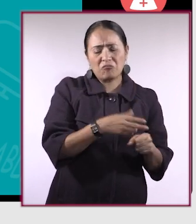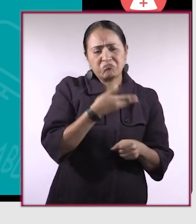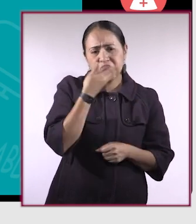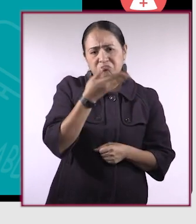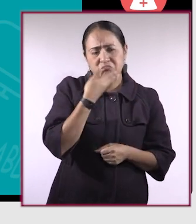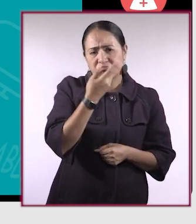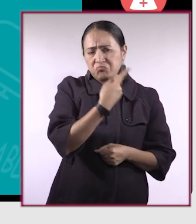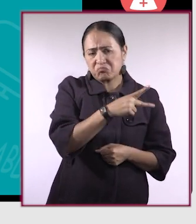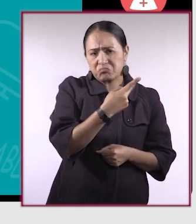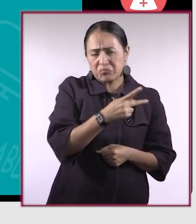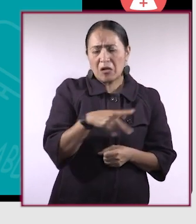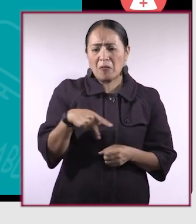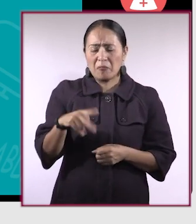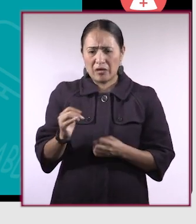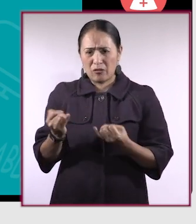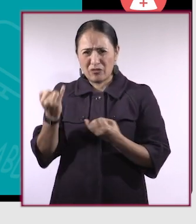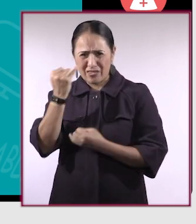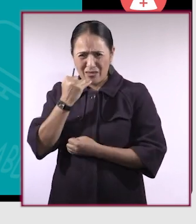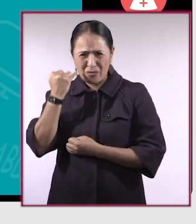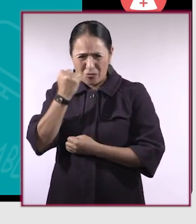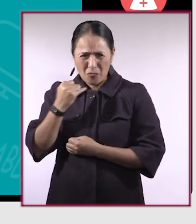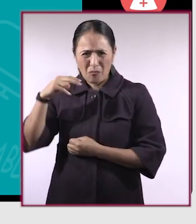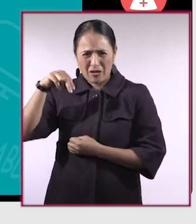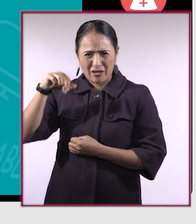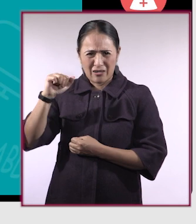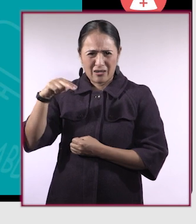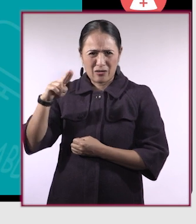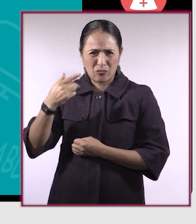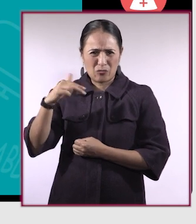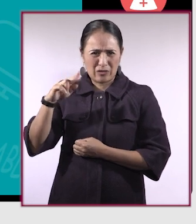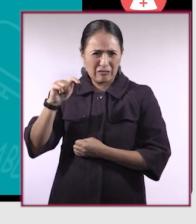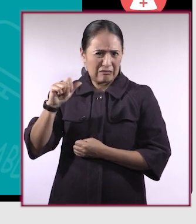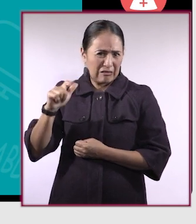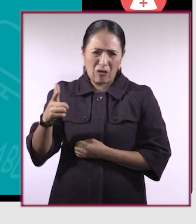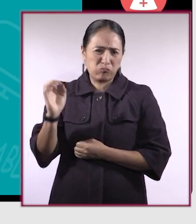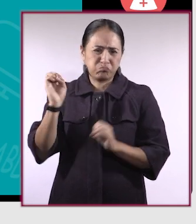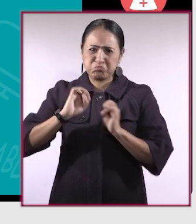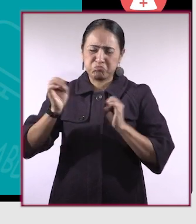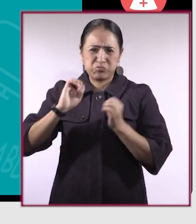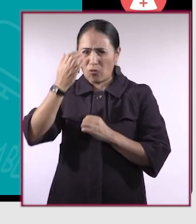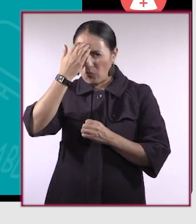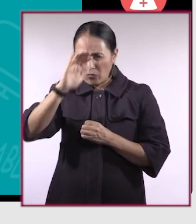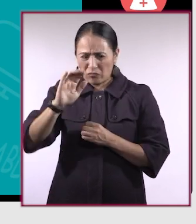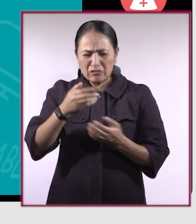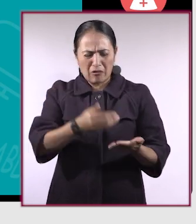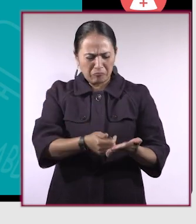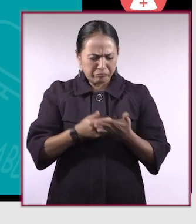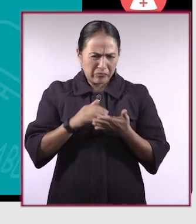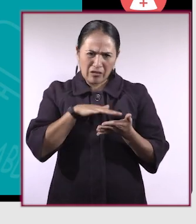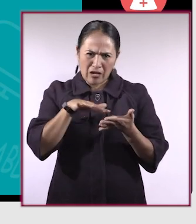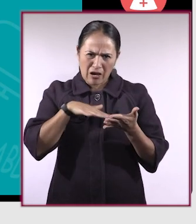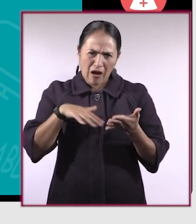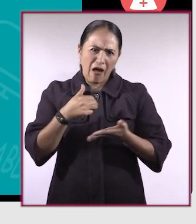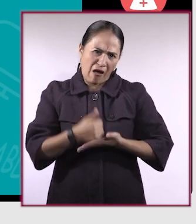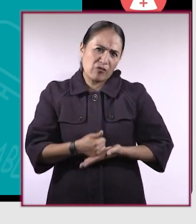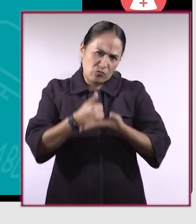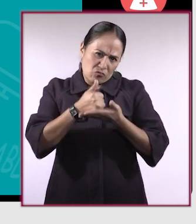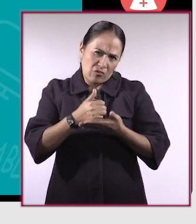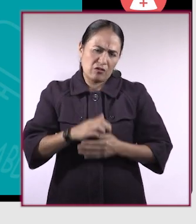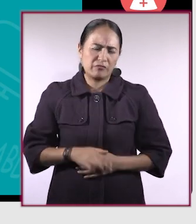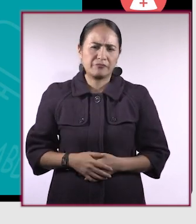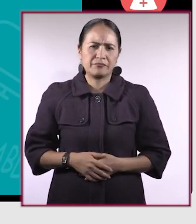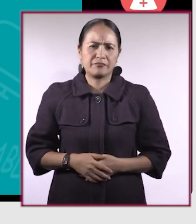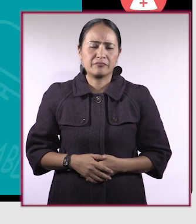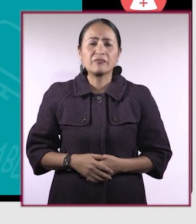cotidianos, pero para los que no lo son, este tipo de lecturas justamente puede servir, ¿no? Maestro, ya